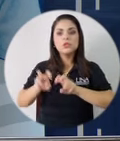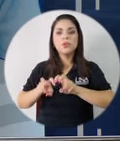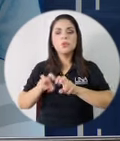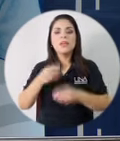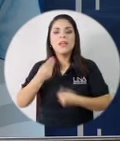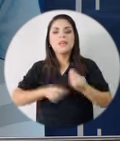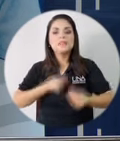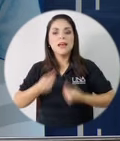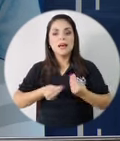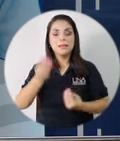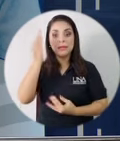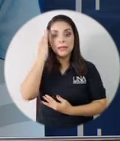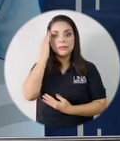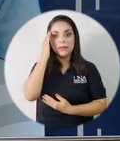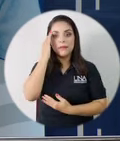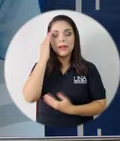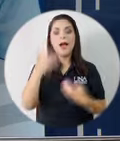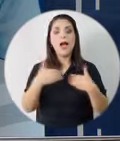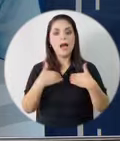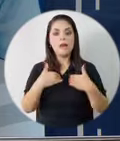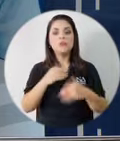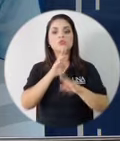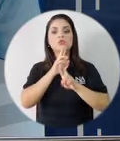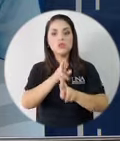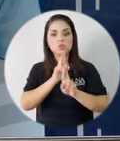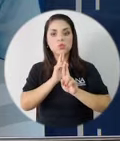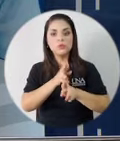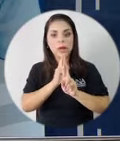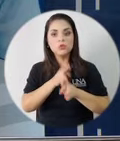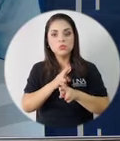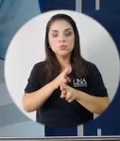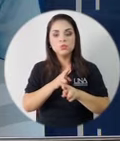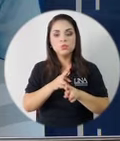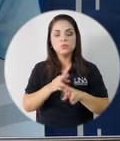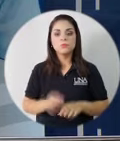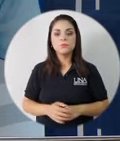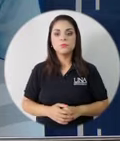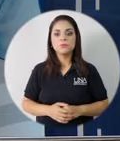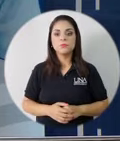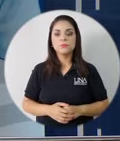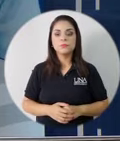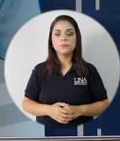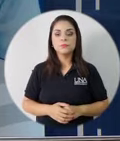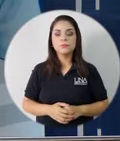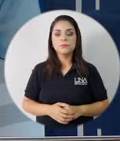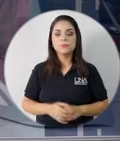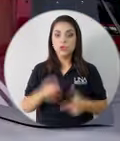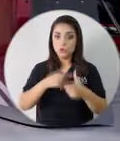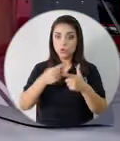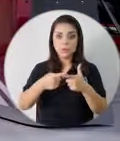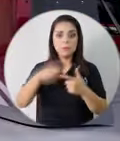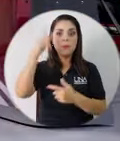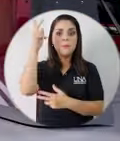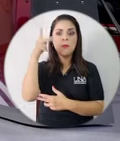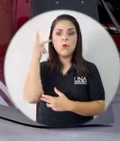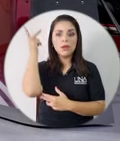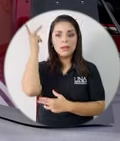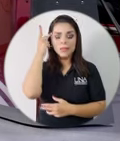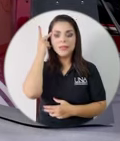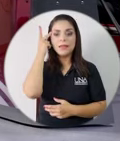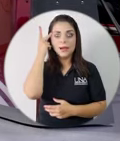de valoración y evaluación de lo que se hace para saber si estamos teniendo los resultados que se han previsto. Entonces,